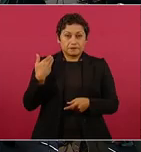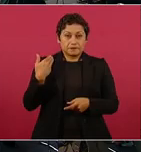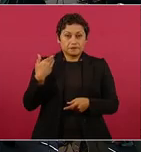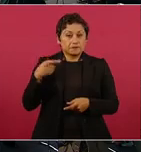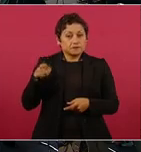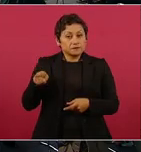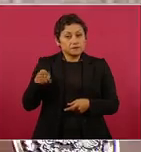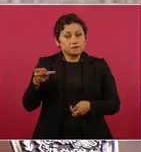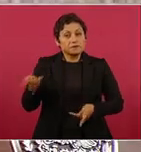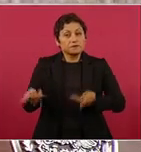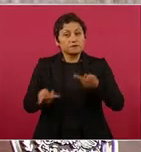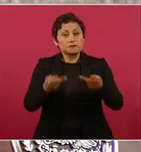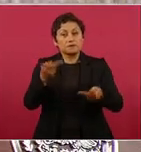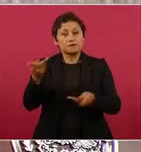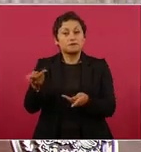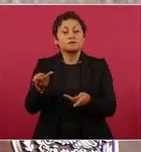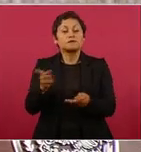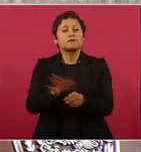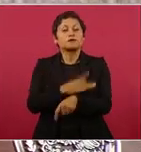le digo a Larraqui